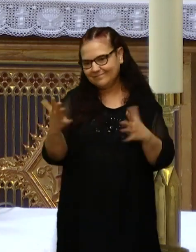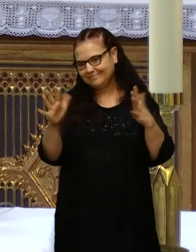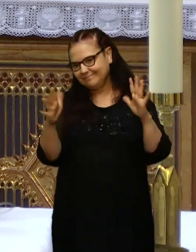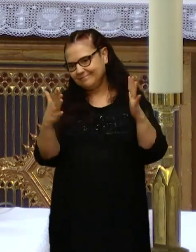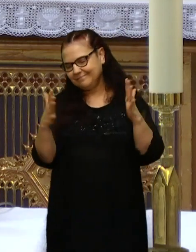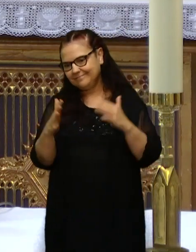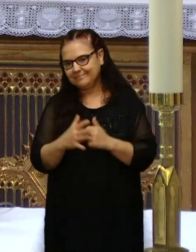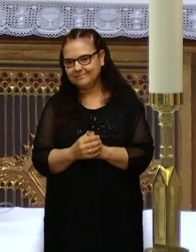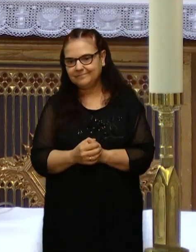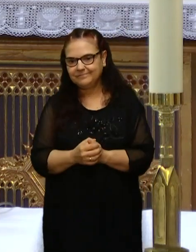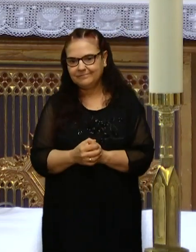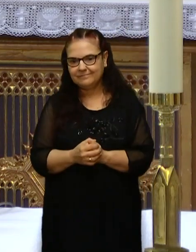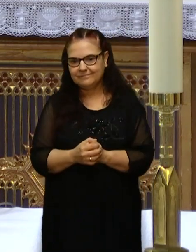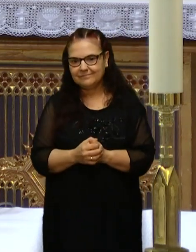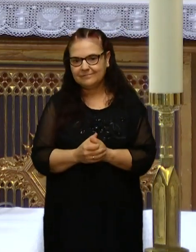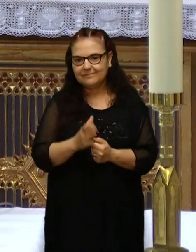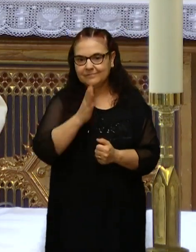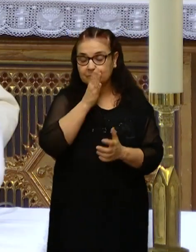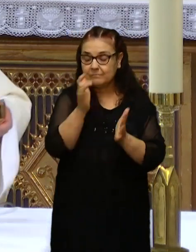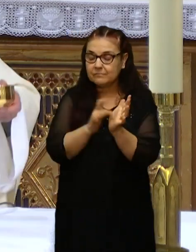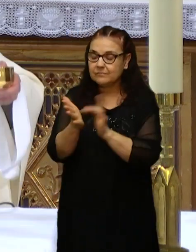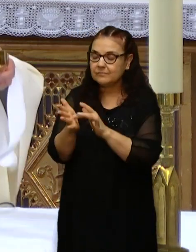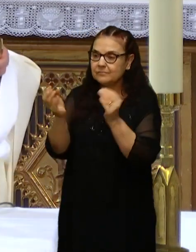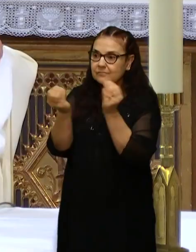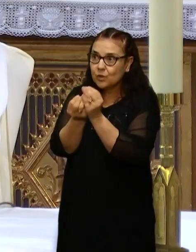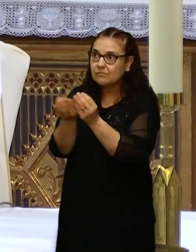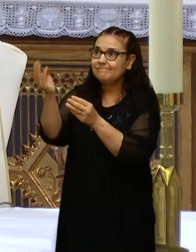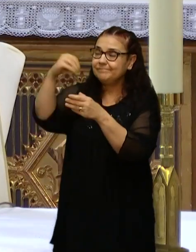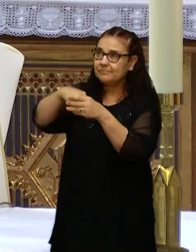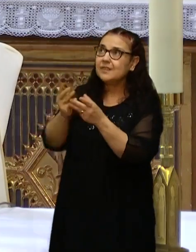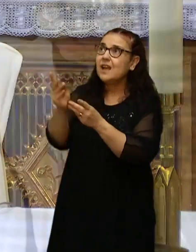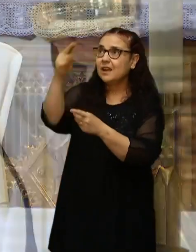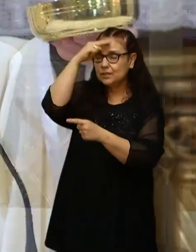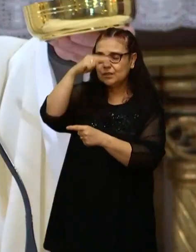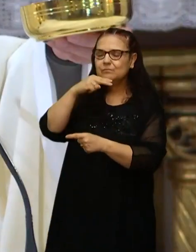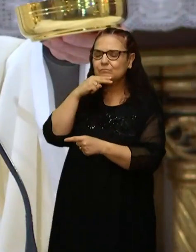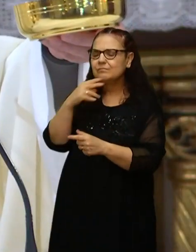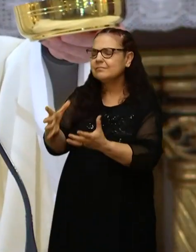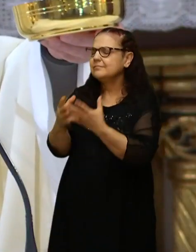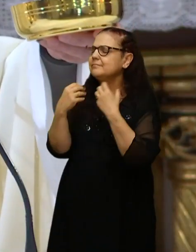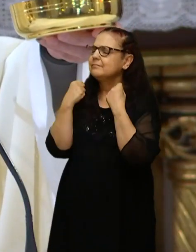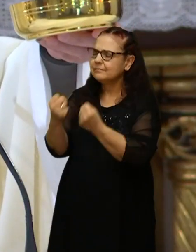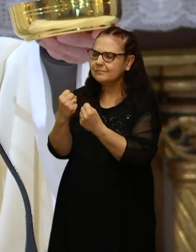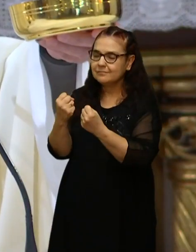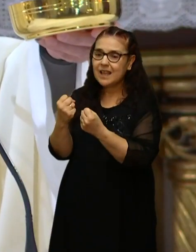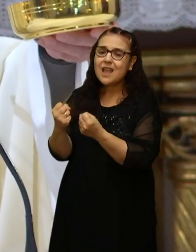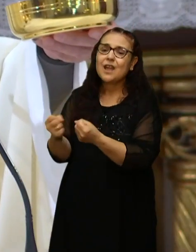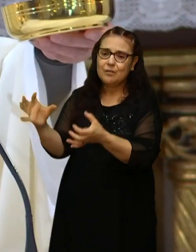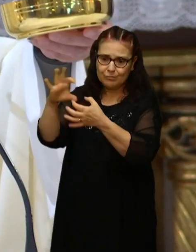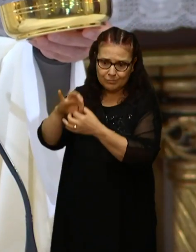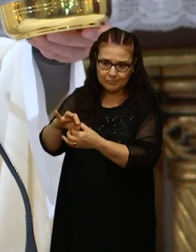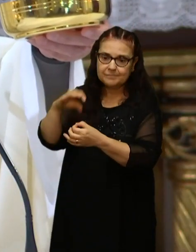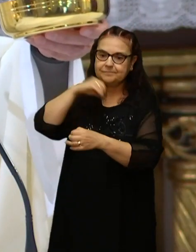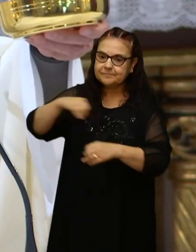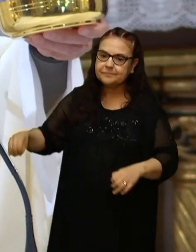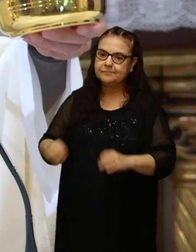tus alabanzas. Por Cristo, con Él y en Él, a ti Dios Padre Omnipotente,